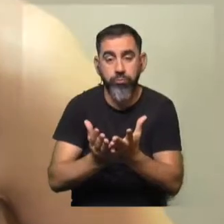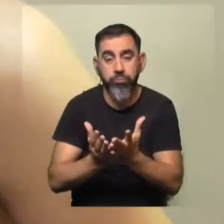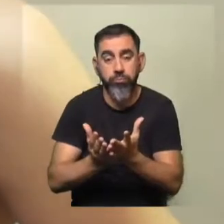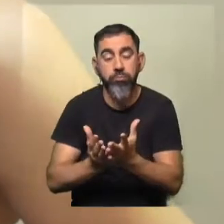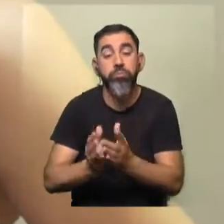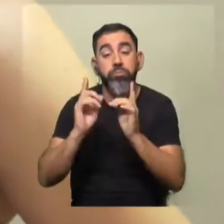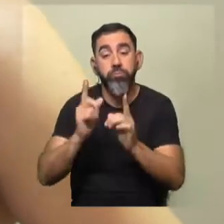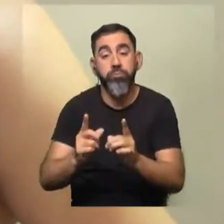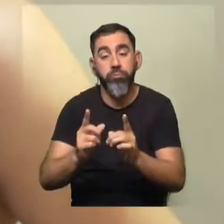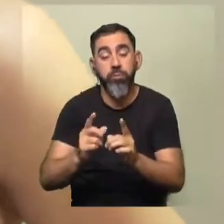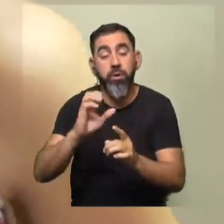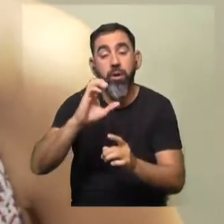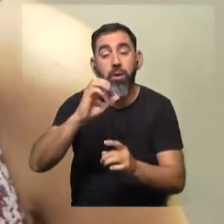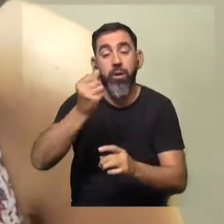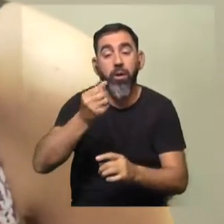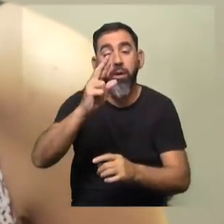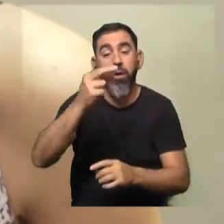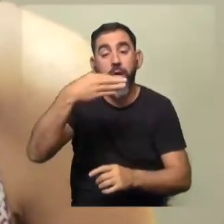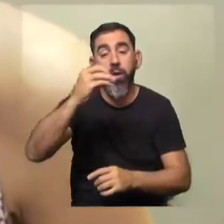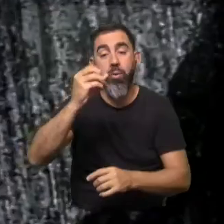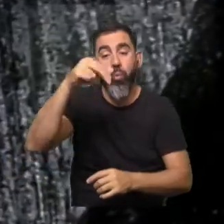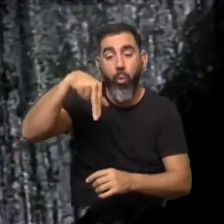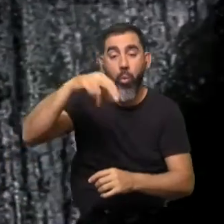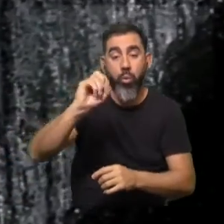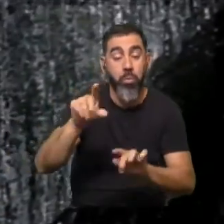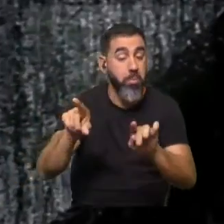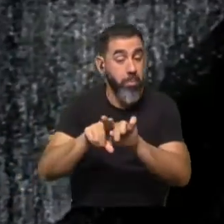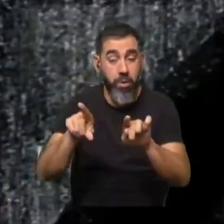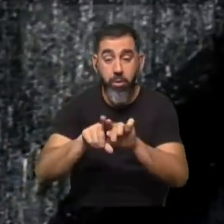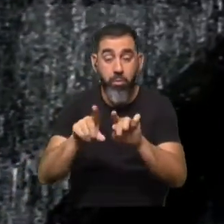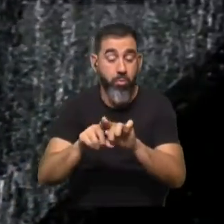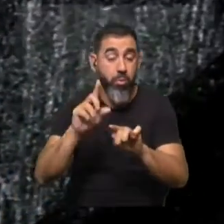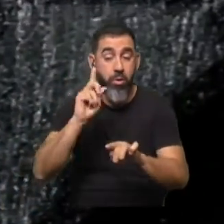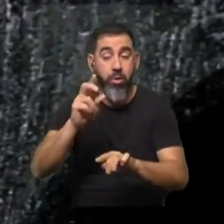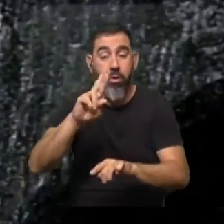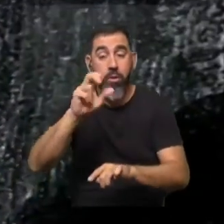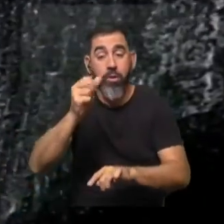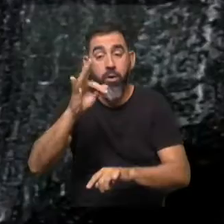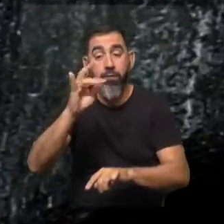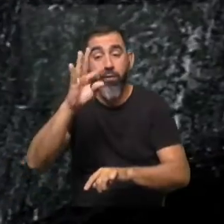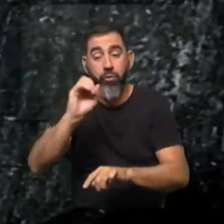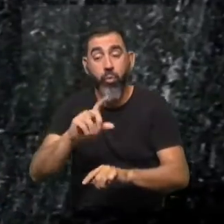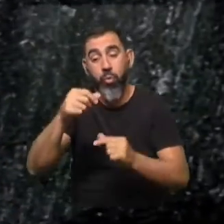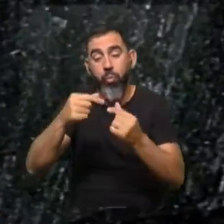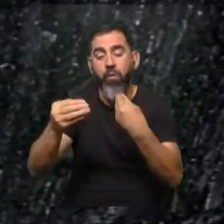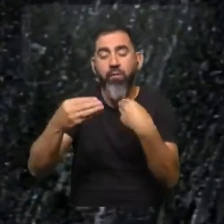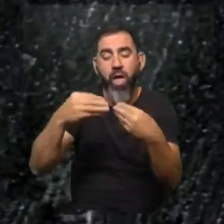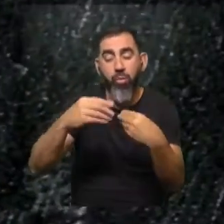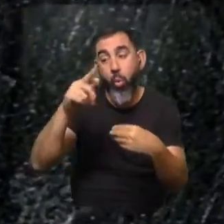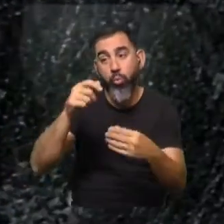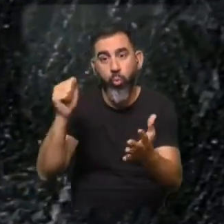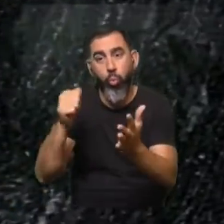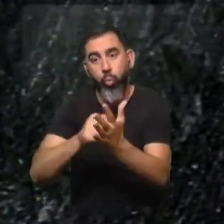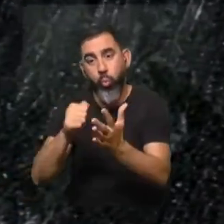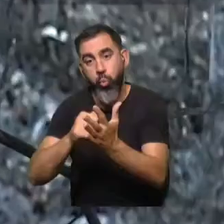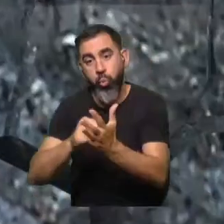realidad, está compuesto por carbono, que es el mismo elemento que forma el grafito, solo que el grafito es un mineral muy blando y el diamante es